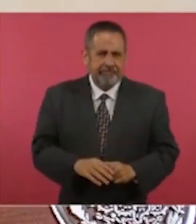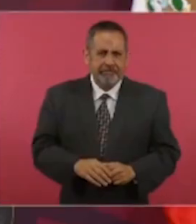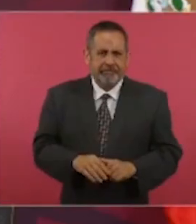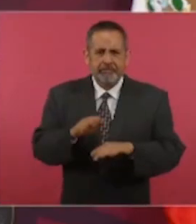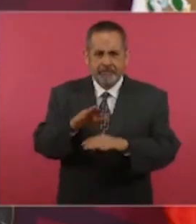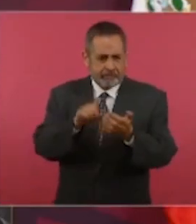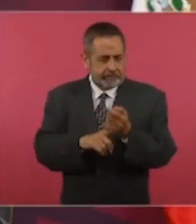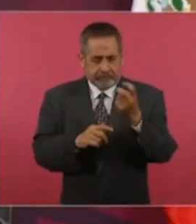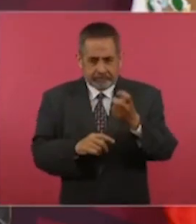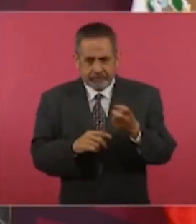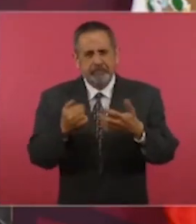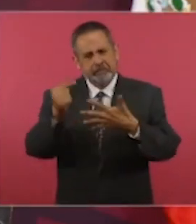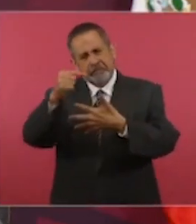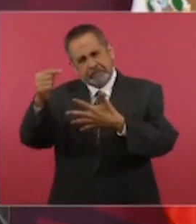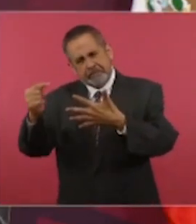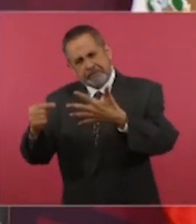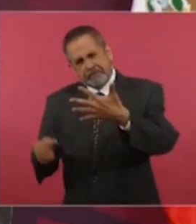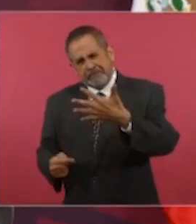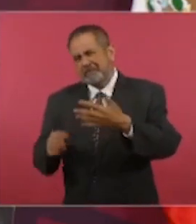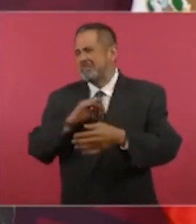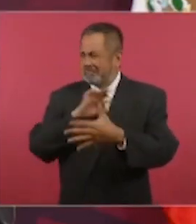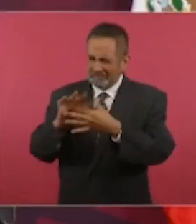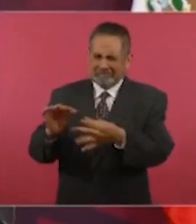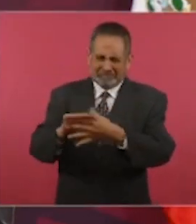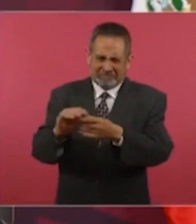Sobre eso y todo, y además